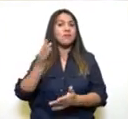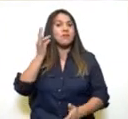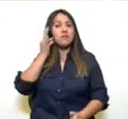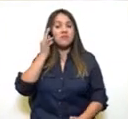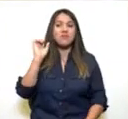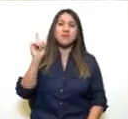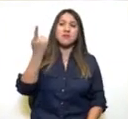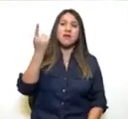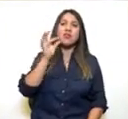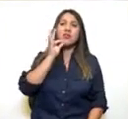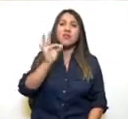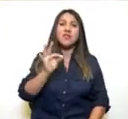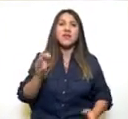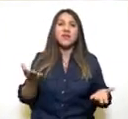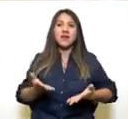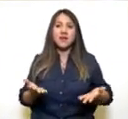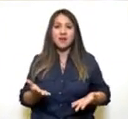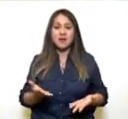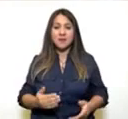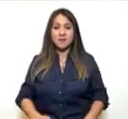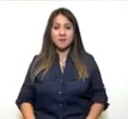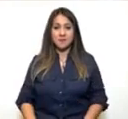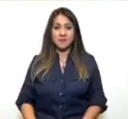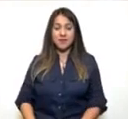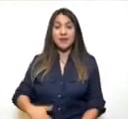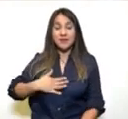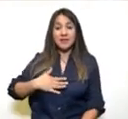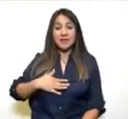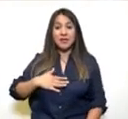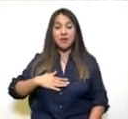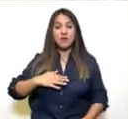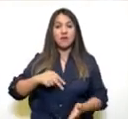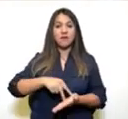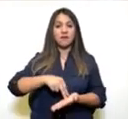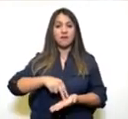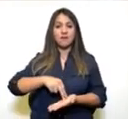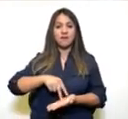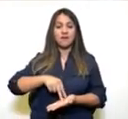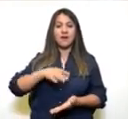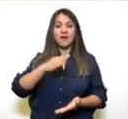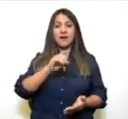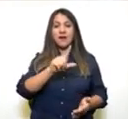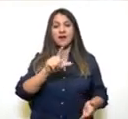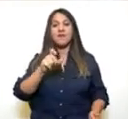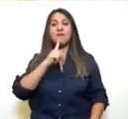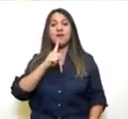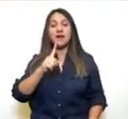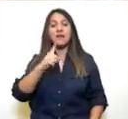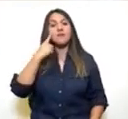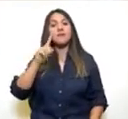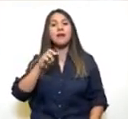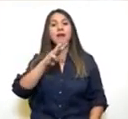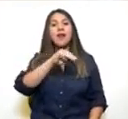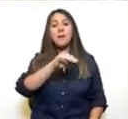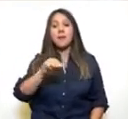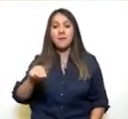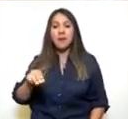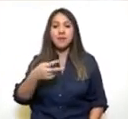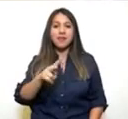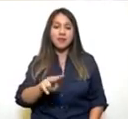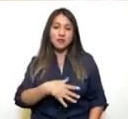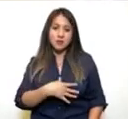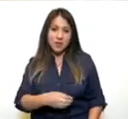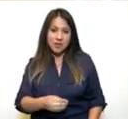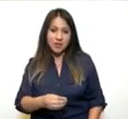dije quiero ballet para las mamás de sus